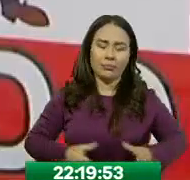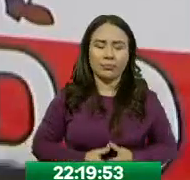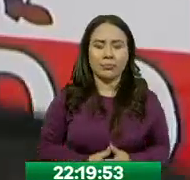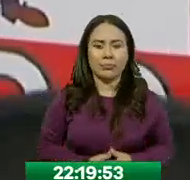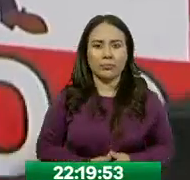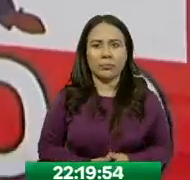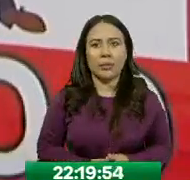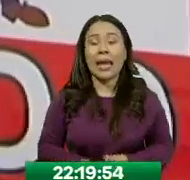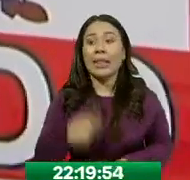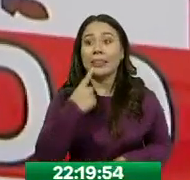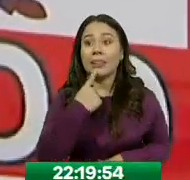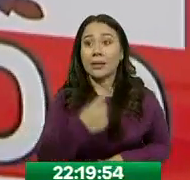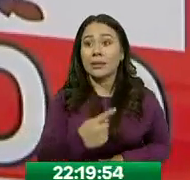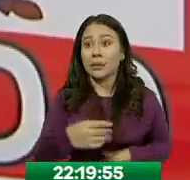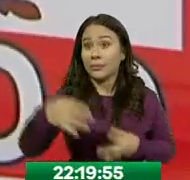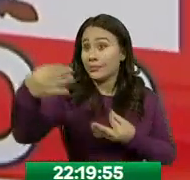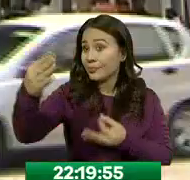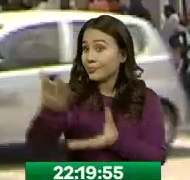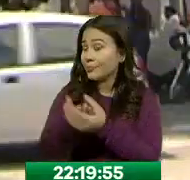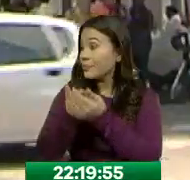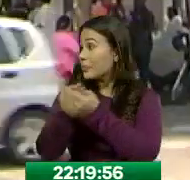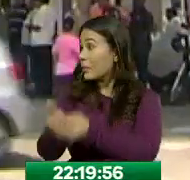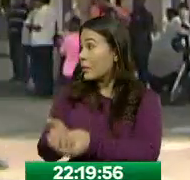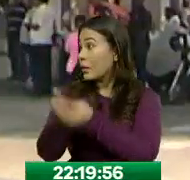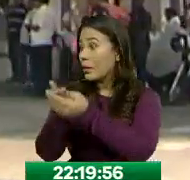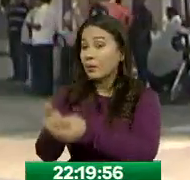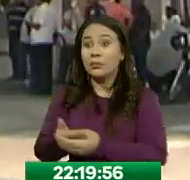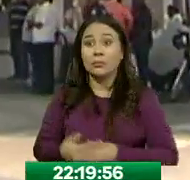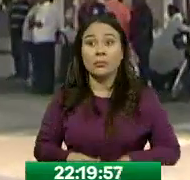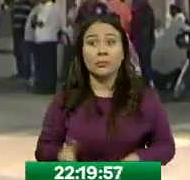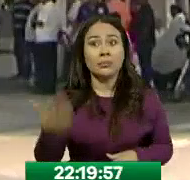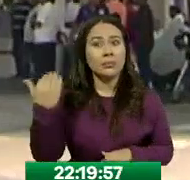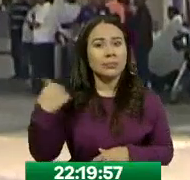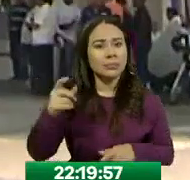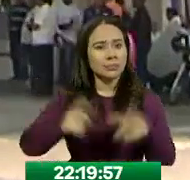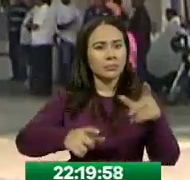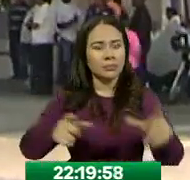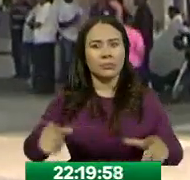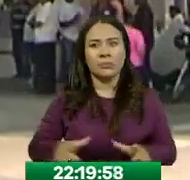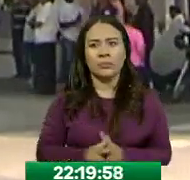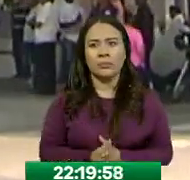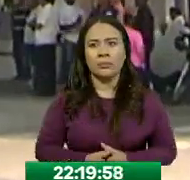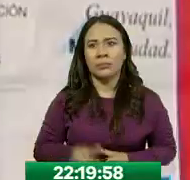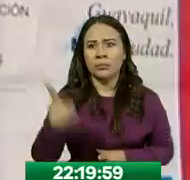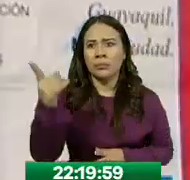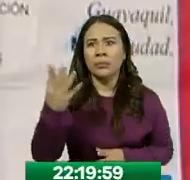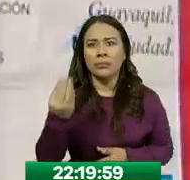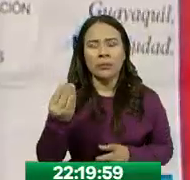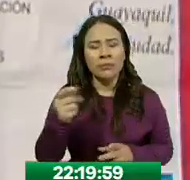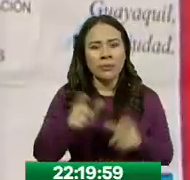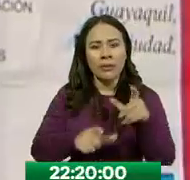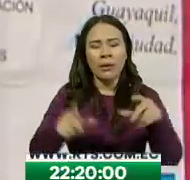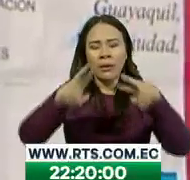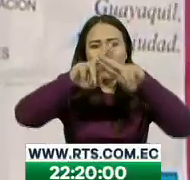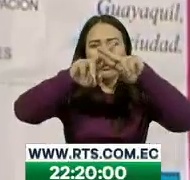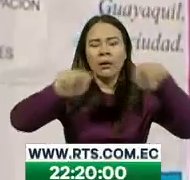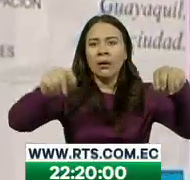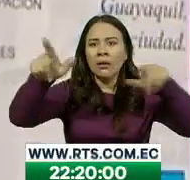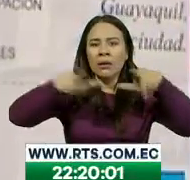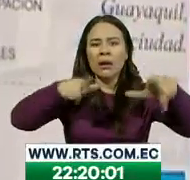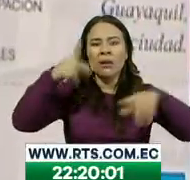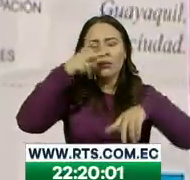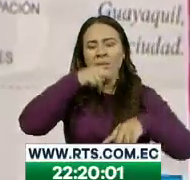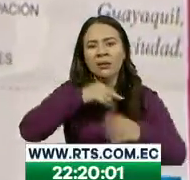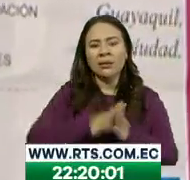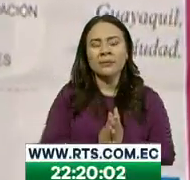falsificado. Dicen que la documentación que presentaban, por lo general, aquellas personas que requerían de estos servicios en este local, era falsificada y